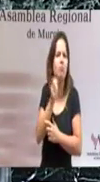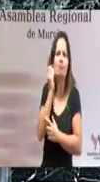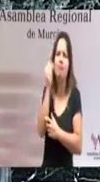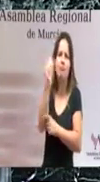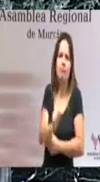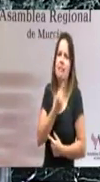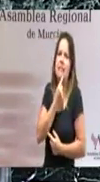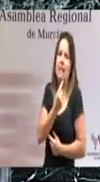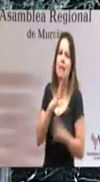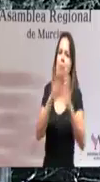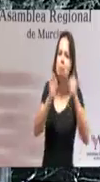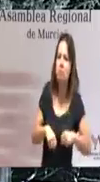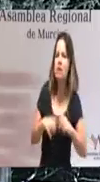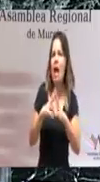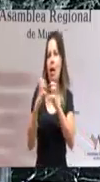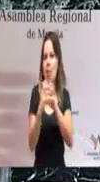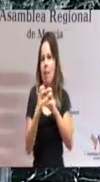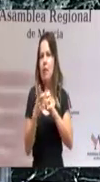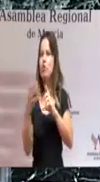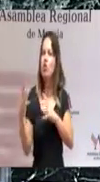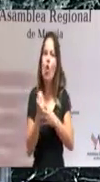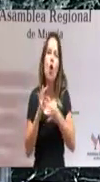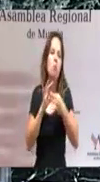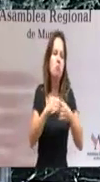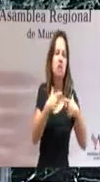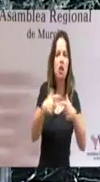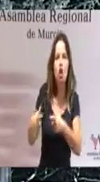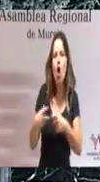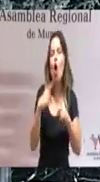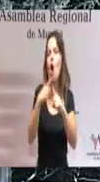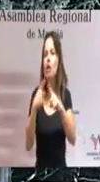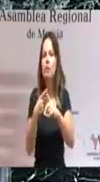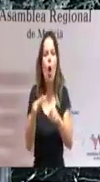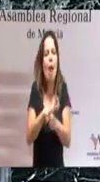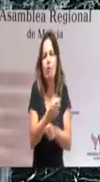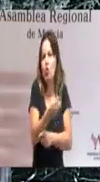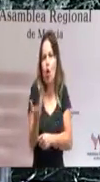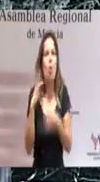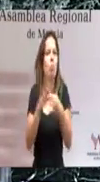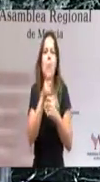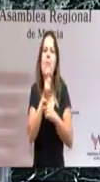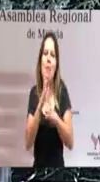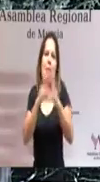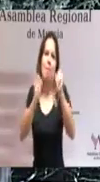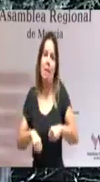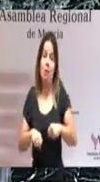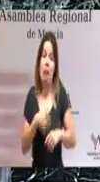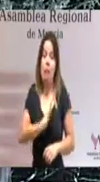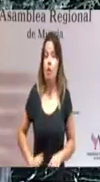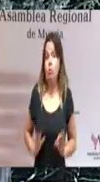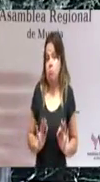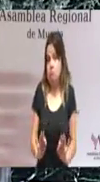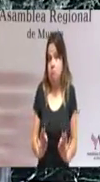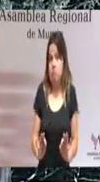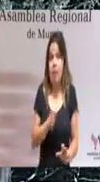intervenciones, todos la hemos citado ligada a un sector, a un objetivo, a un ámbito. Y de momento ha quedado ahí,